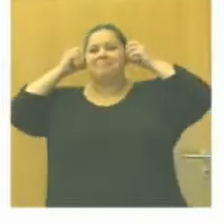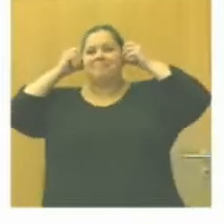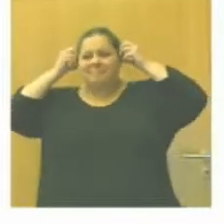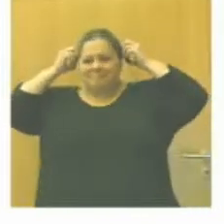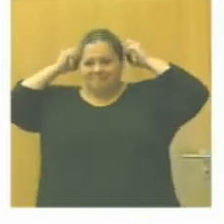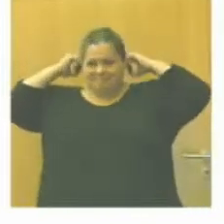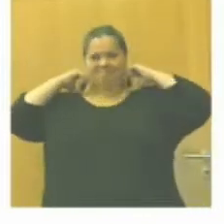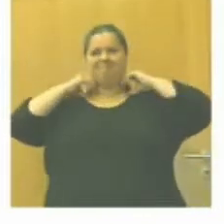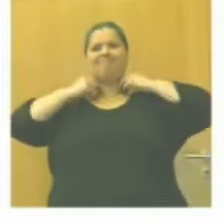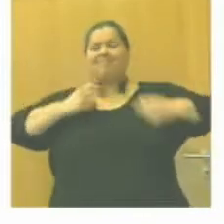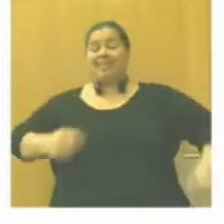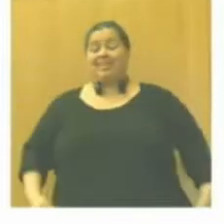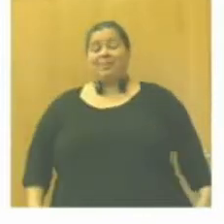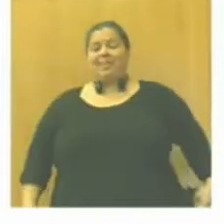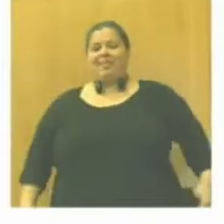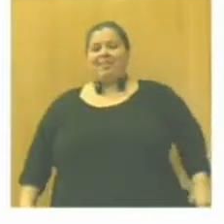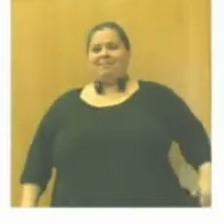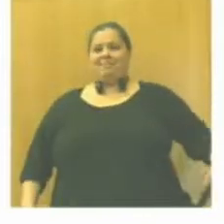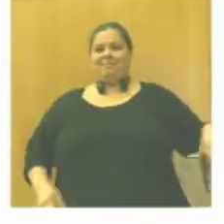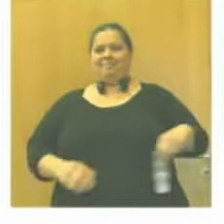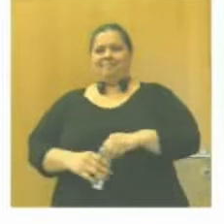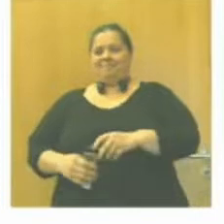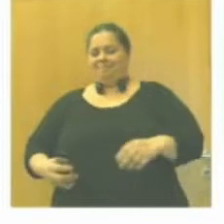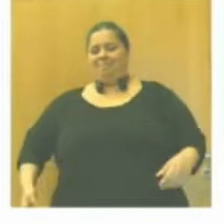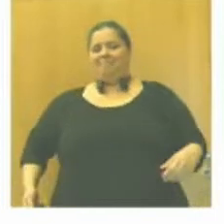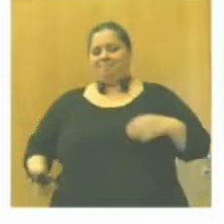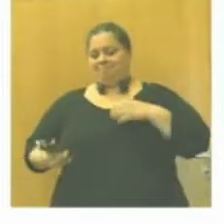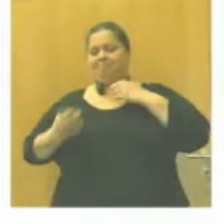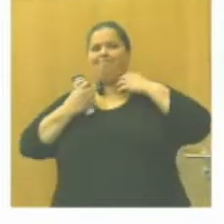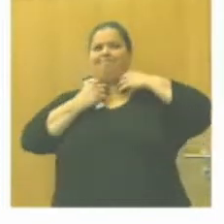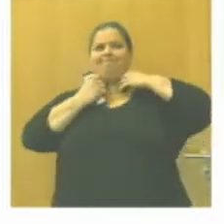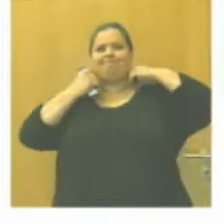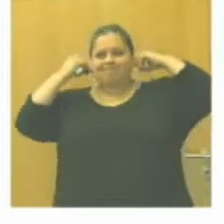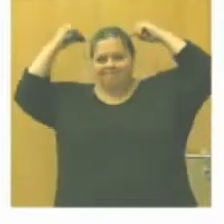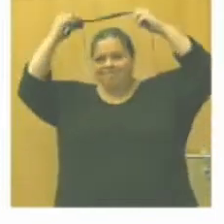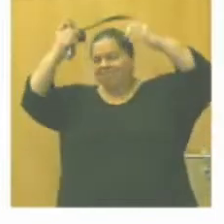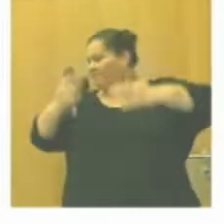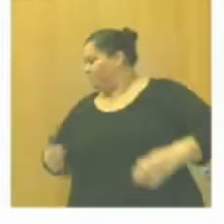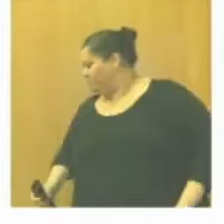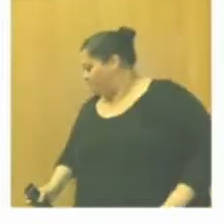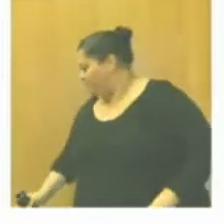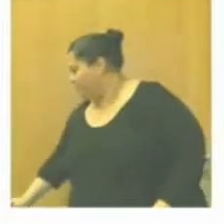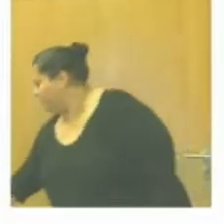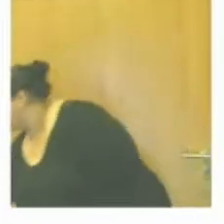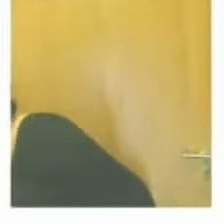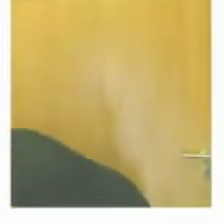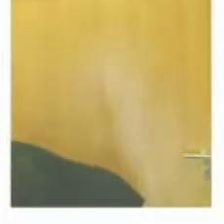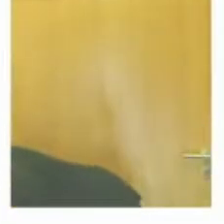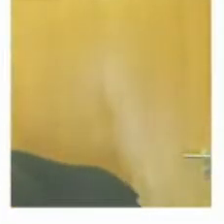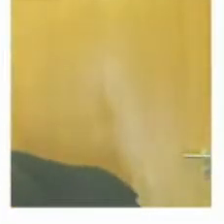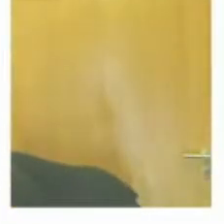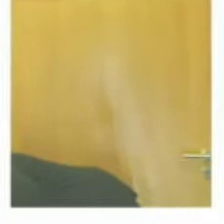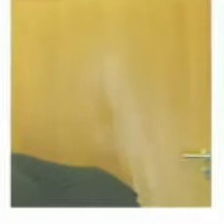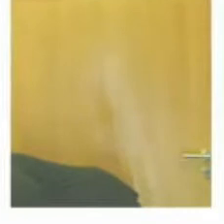han utilizado estas recomendaciones para poder ampliar, ¿no?, esas leyes